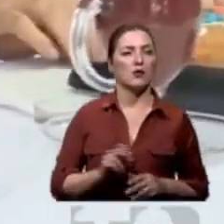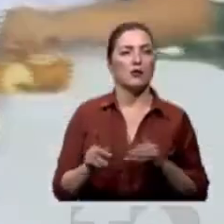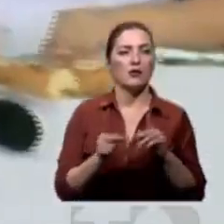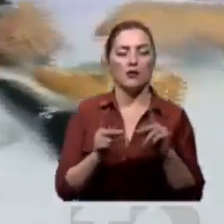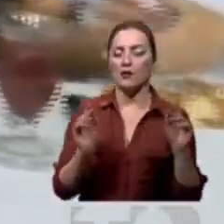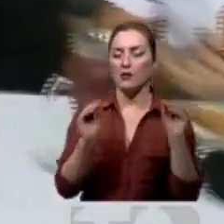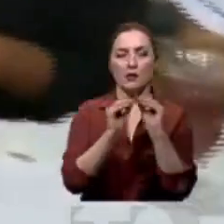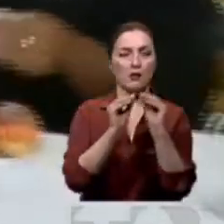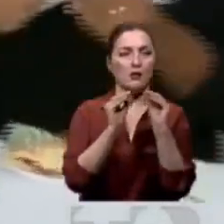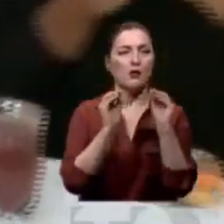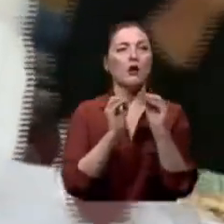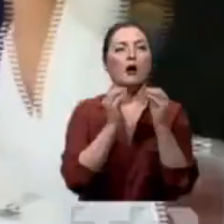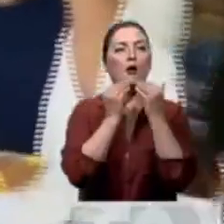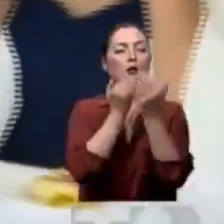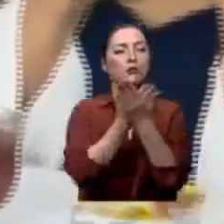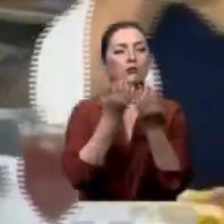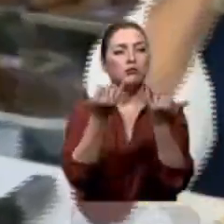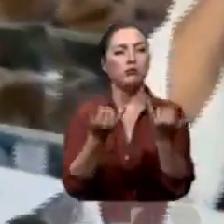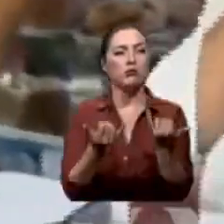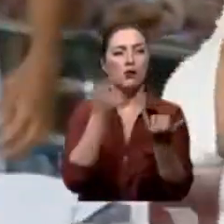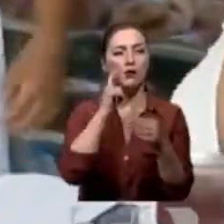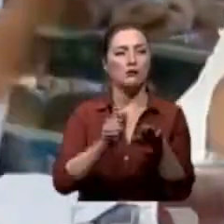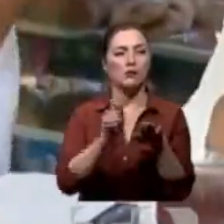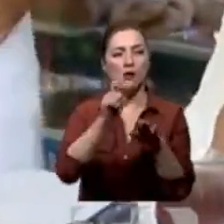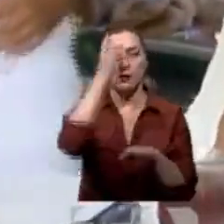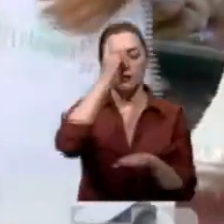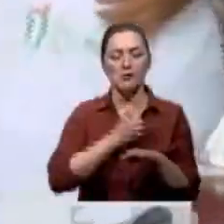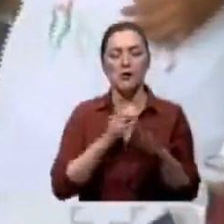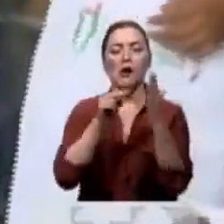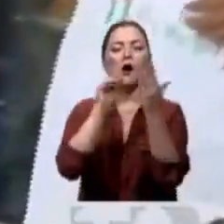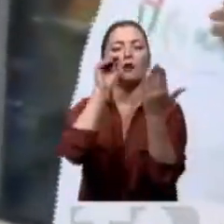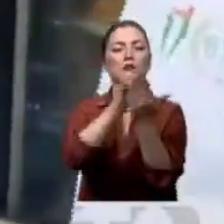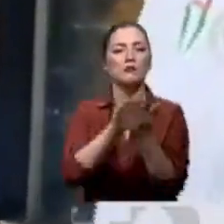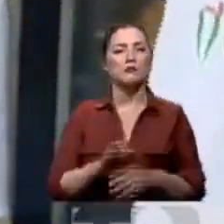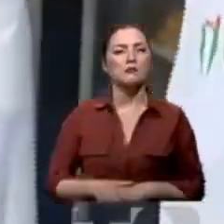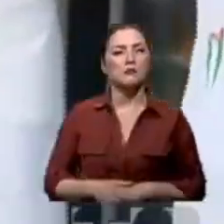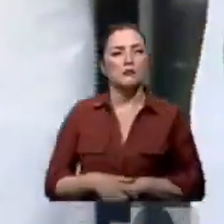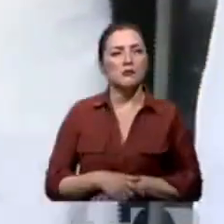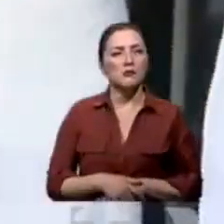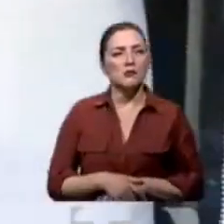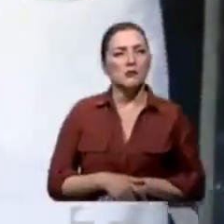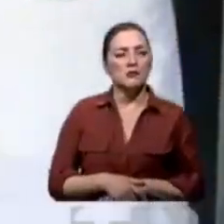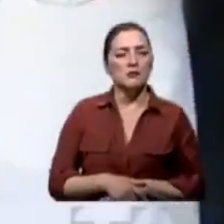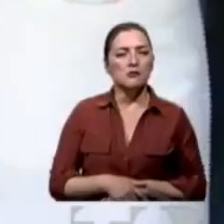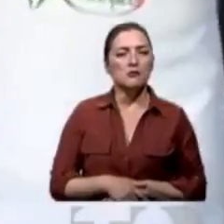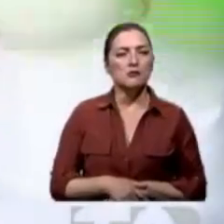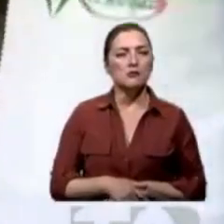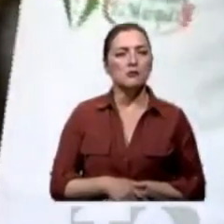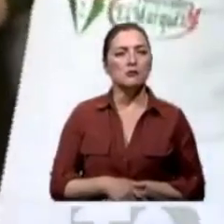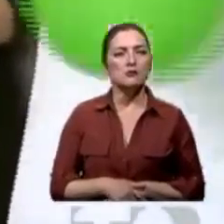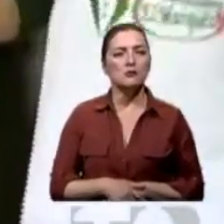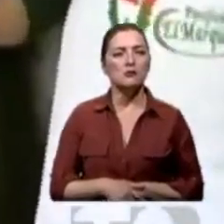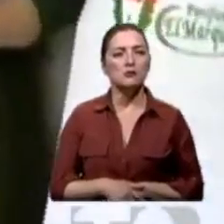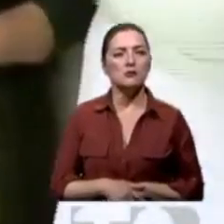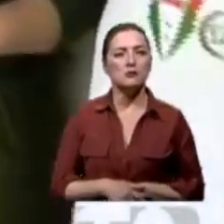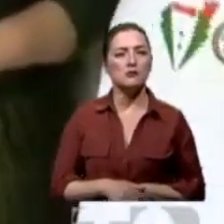no paren, no paren, porque viene el momento decisivo para la panificadora El Marqués. Y vamos a iniciar